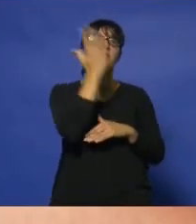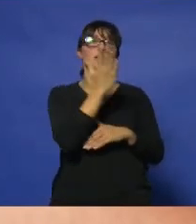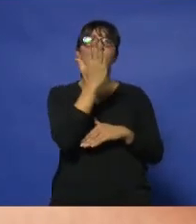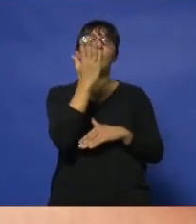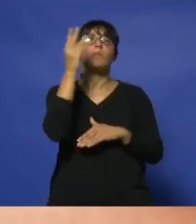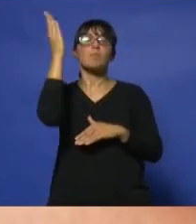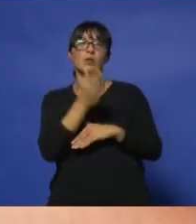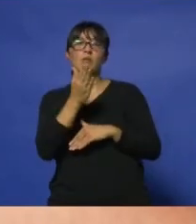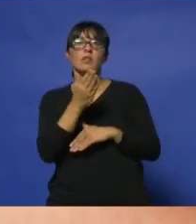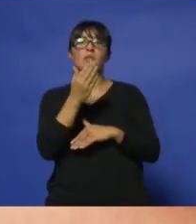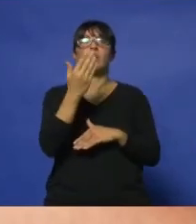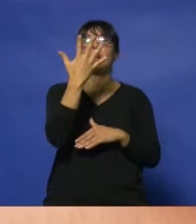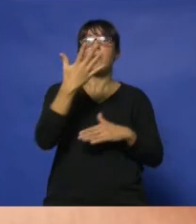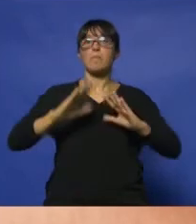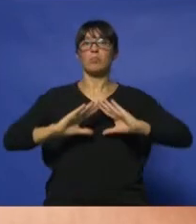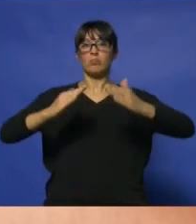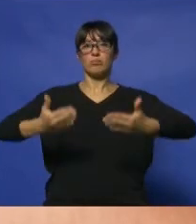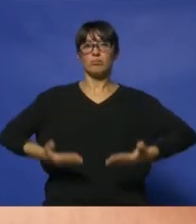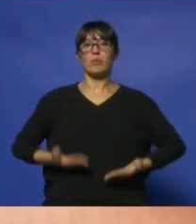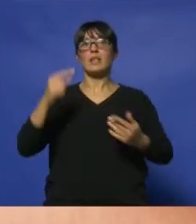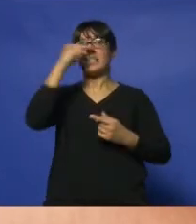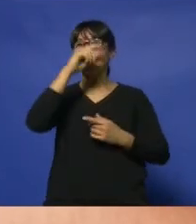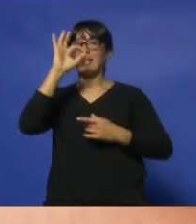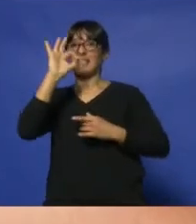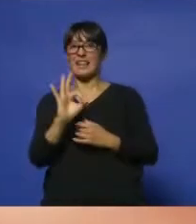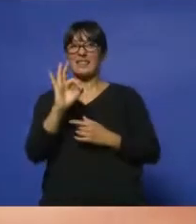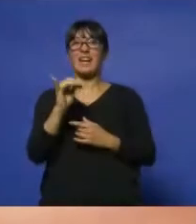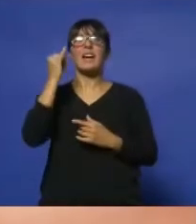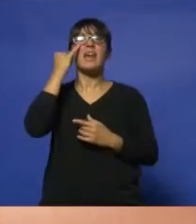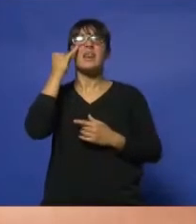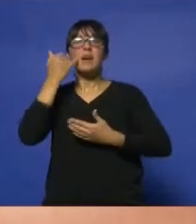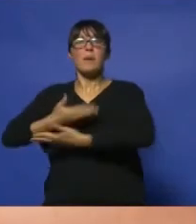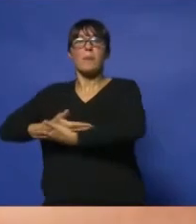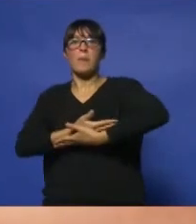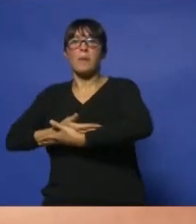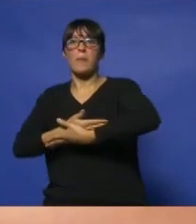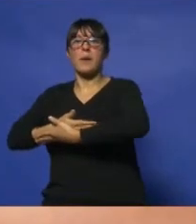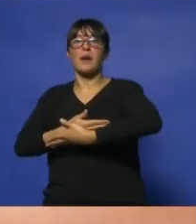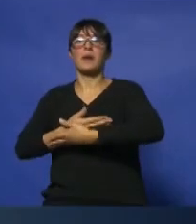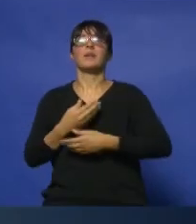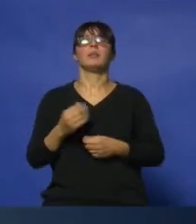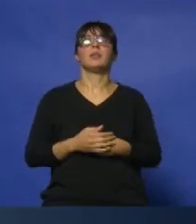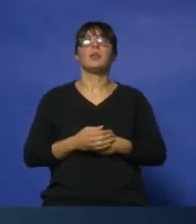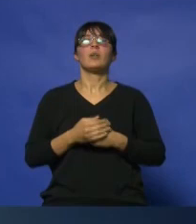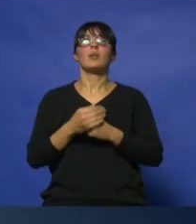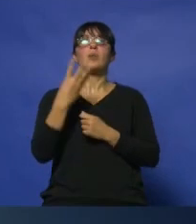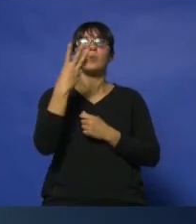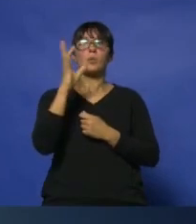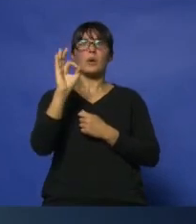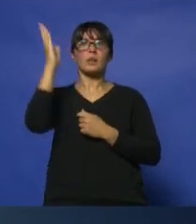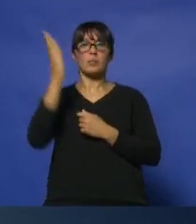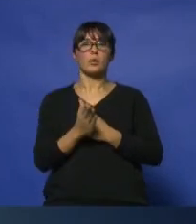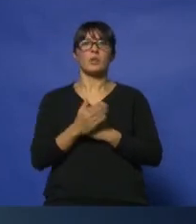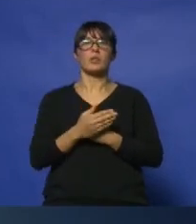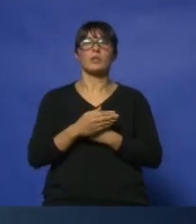coronaria 50%, maternidad 70% y neonatología al 40%. En lo que es sala común, tanto en lo privado como en lo público, se